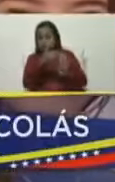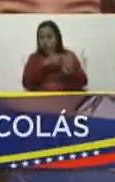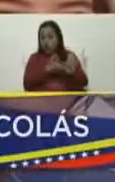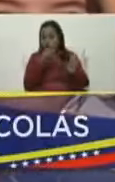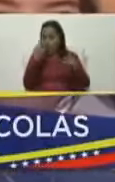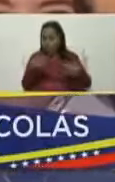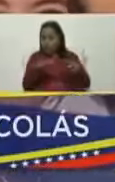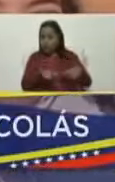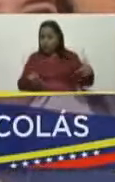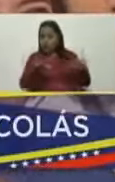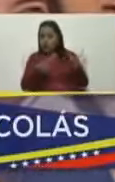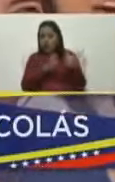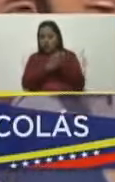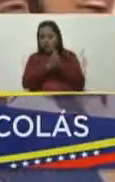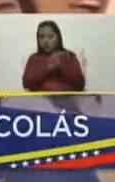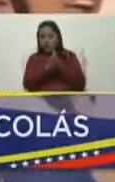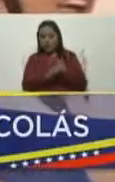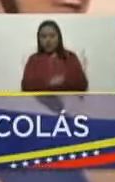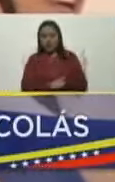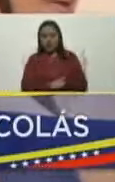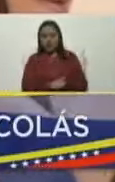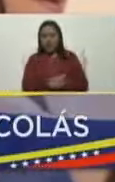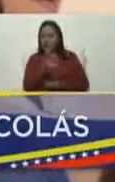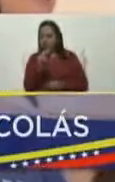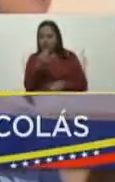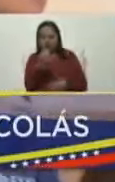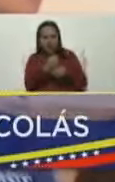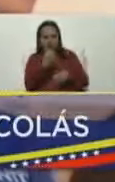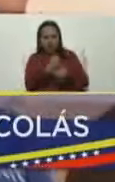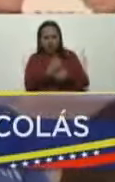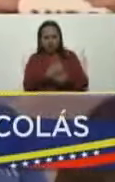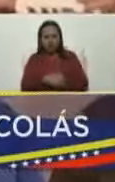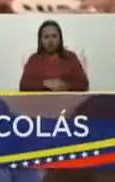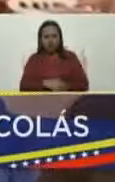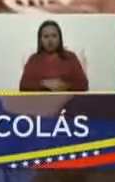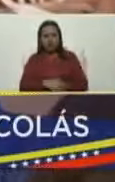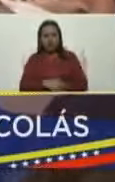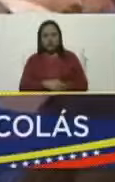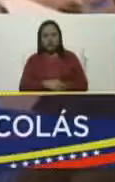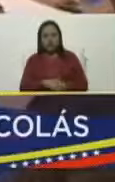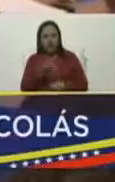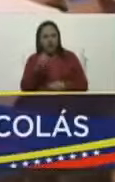emprendimiento. No precisamente de trabajo. Había